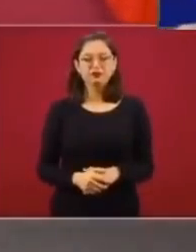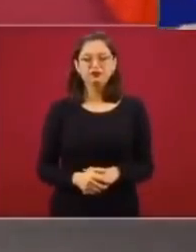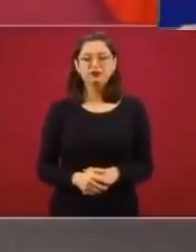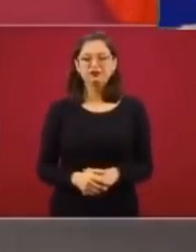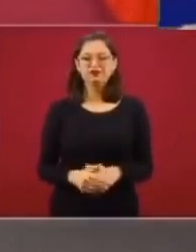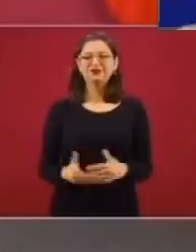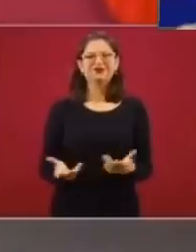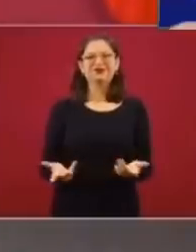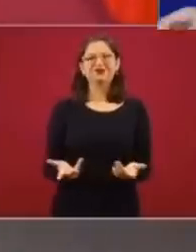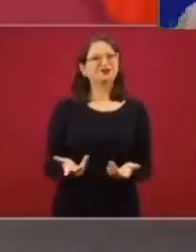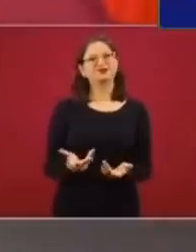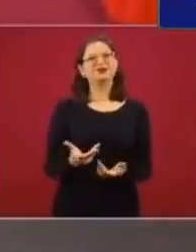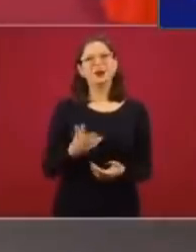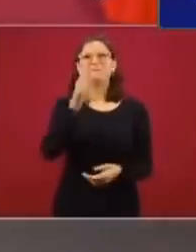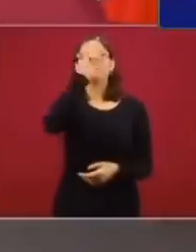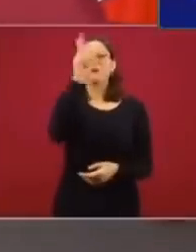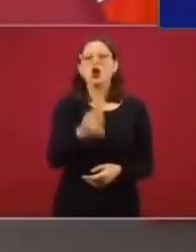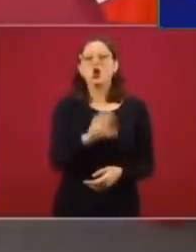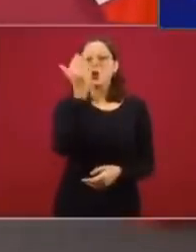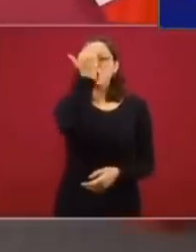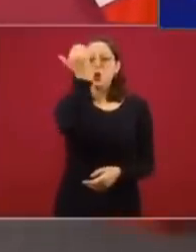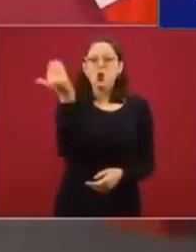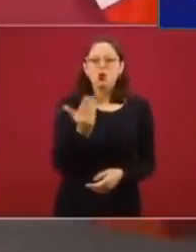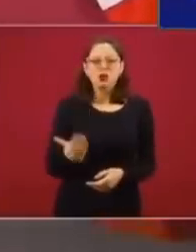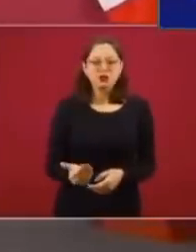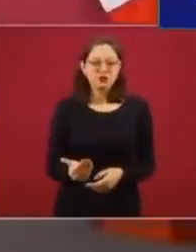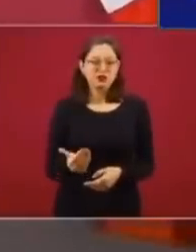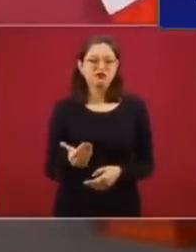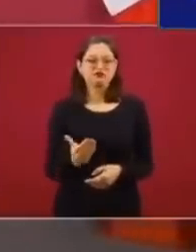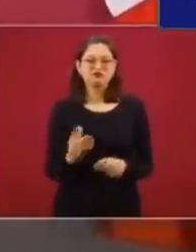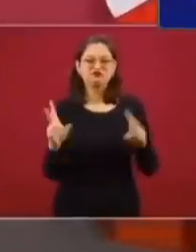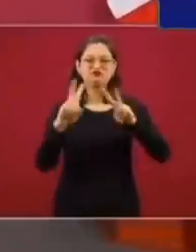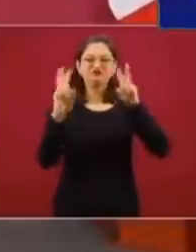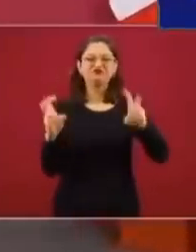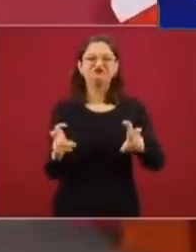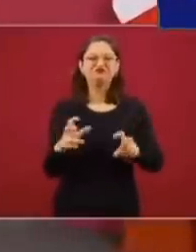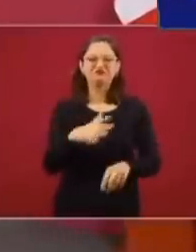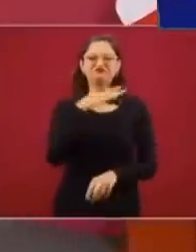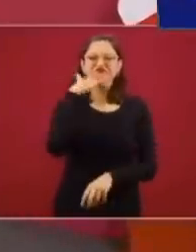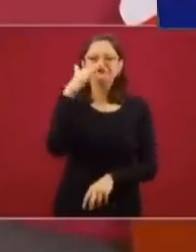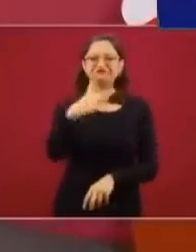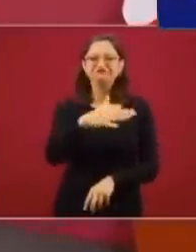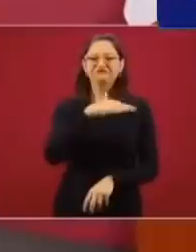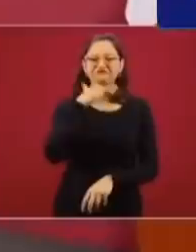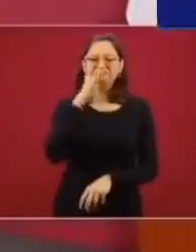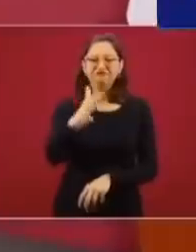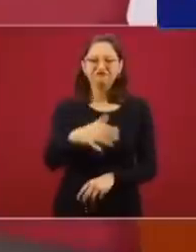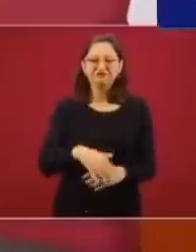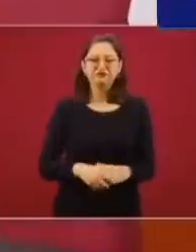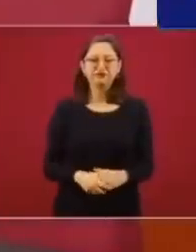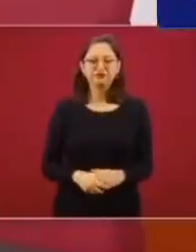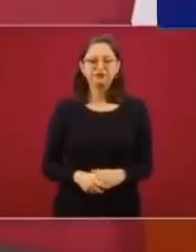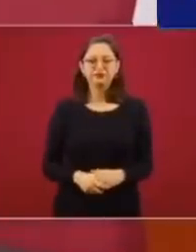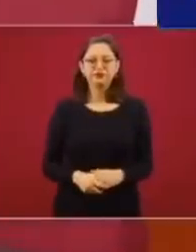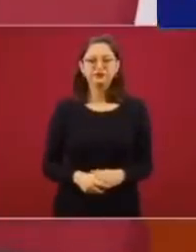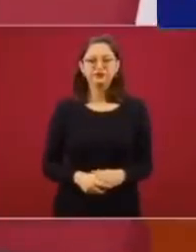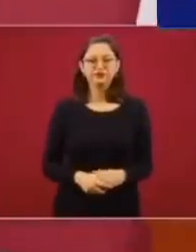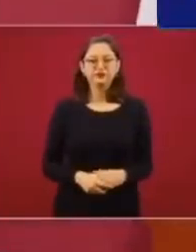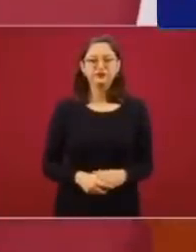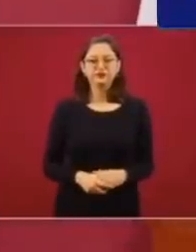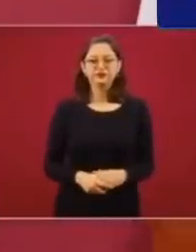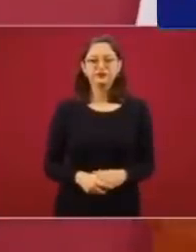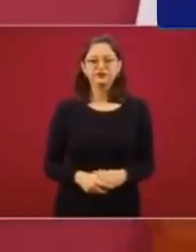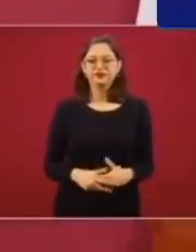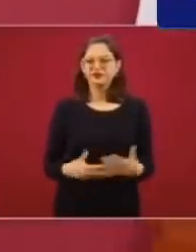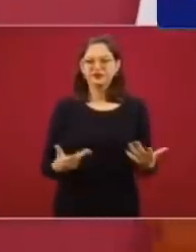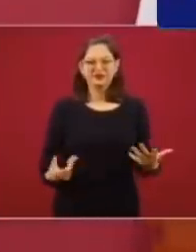lo más funesto que puede haber, la corrupción. Eso es lo que ha dado al